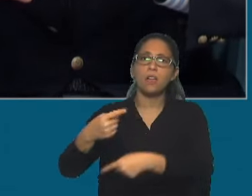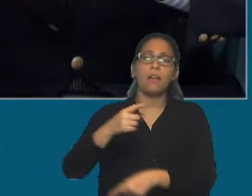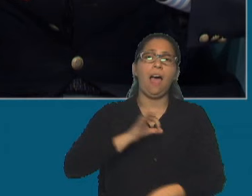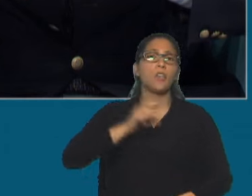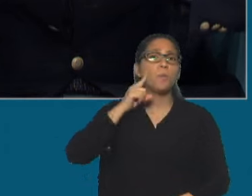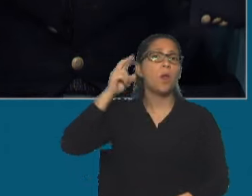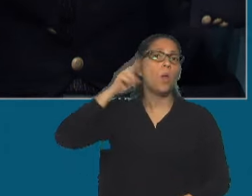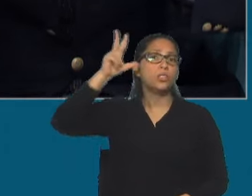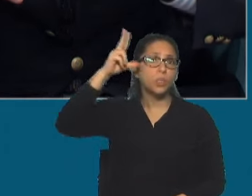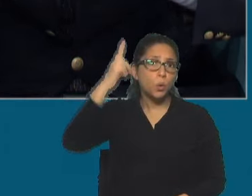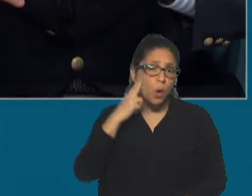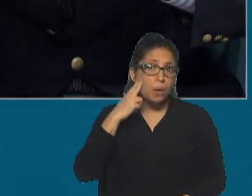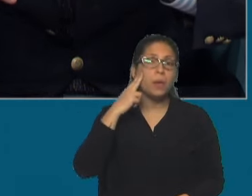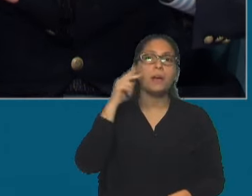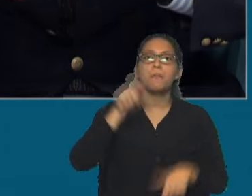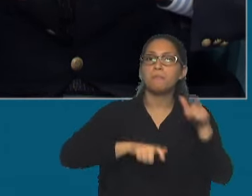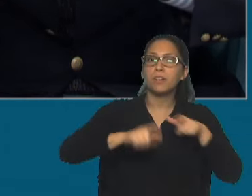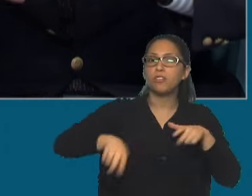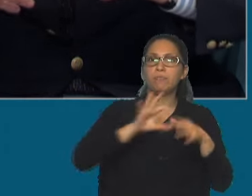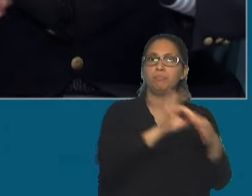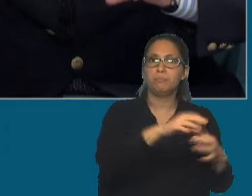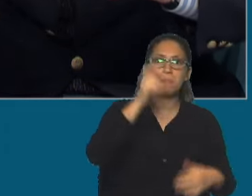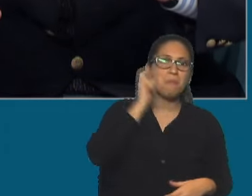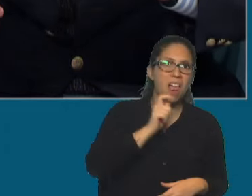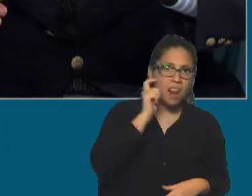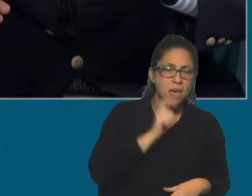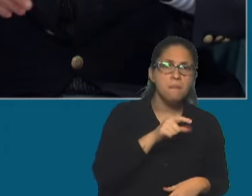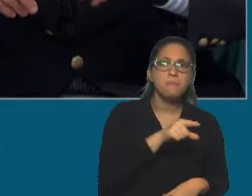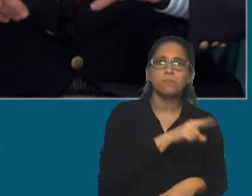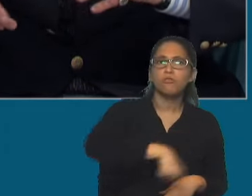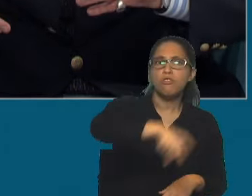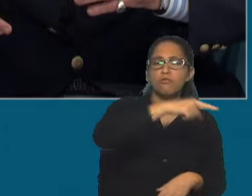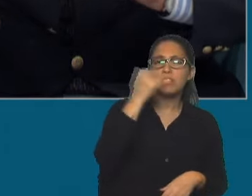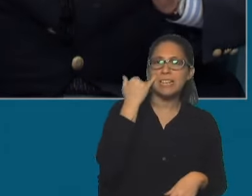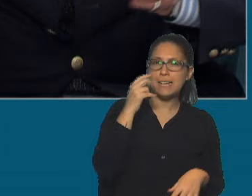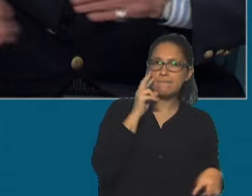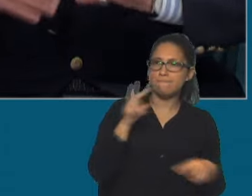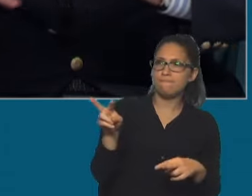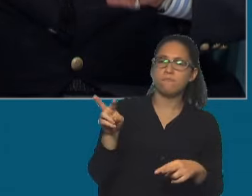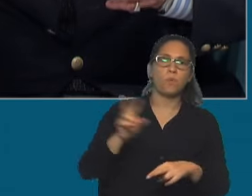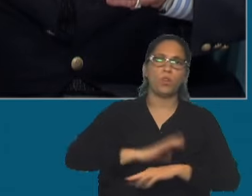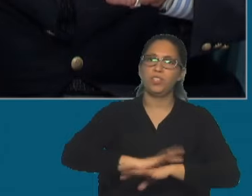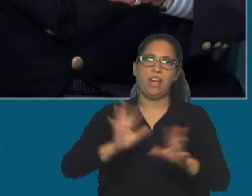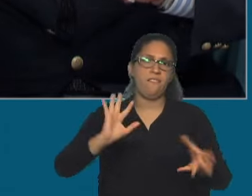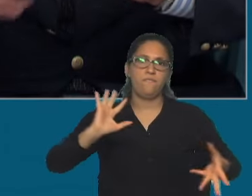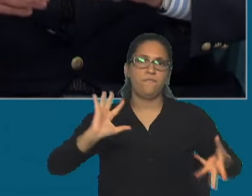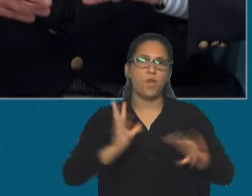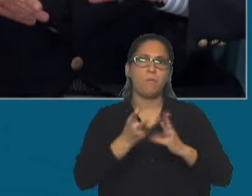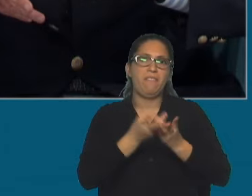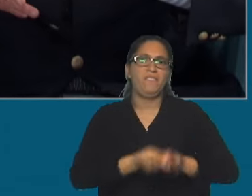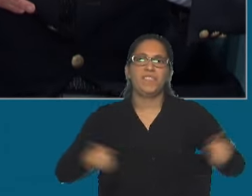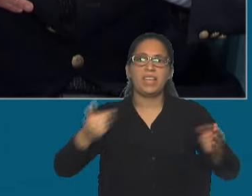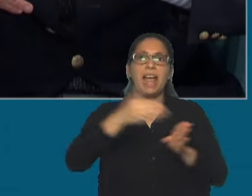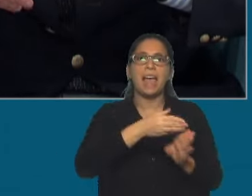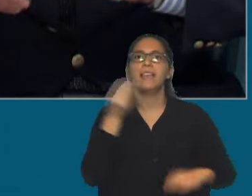gente que respondía a Carlos Menem ya estaba trabajando para que todo ese proceso terminara como terminó. Y ahí